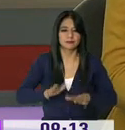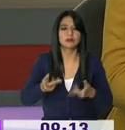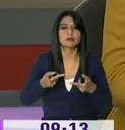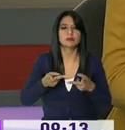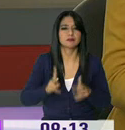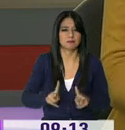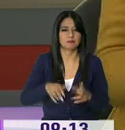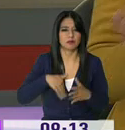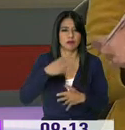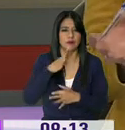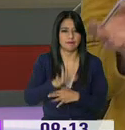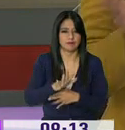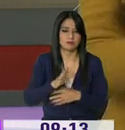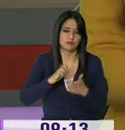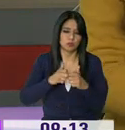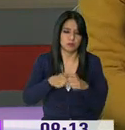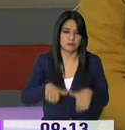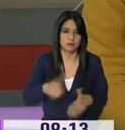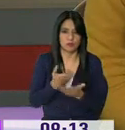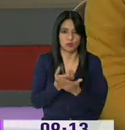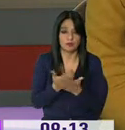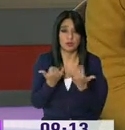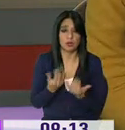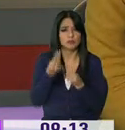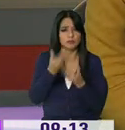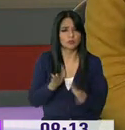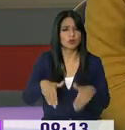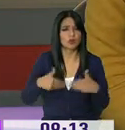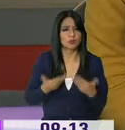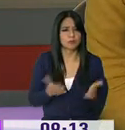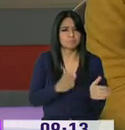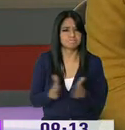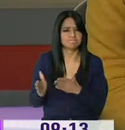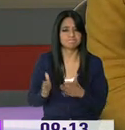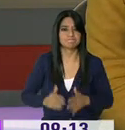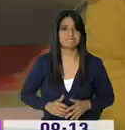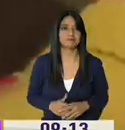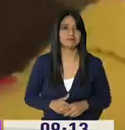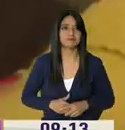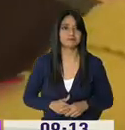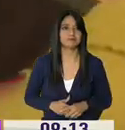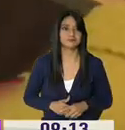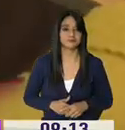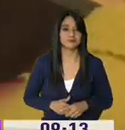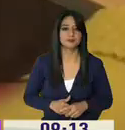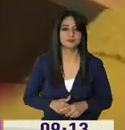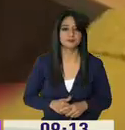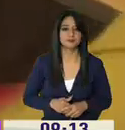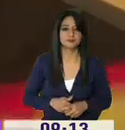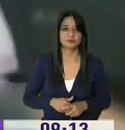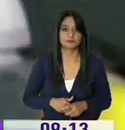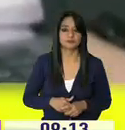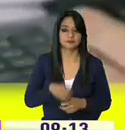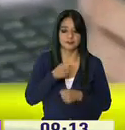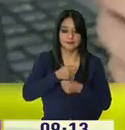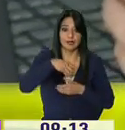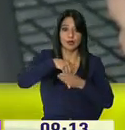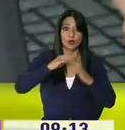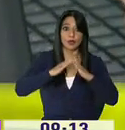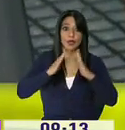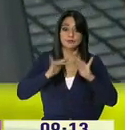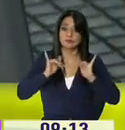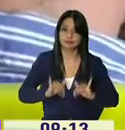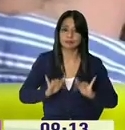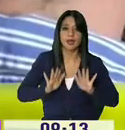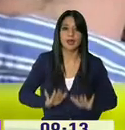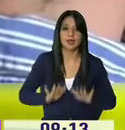la pandemia. A continuación, les contamos cómo se desarrolla. El teletrabajo llegó para quedarse. Así